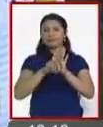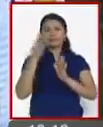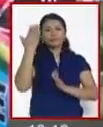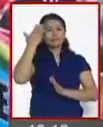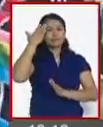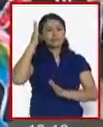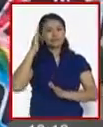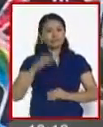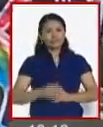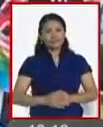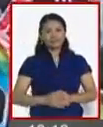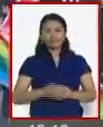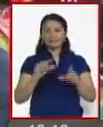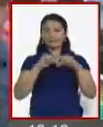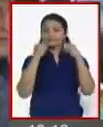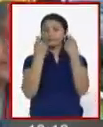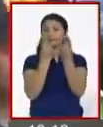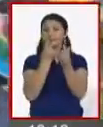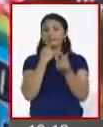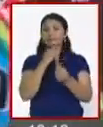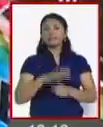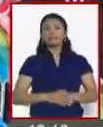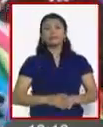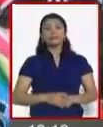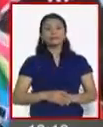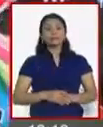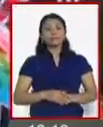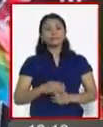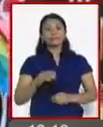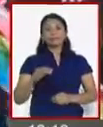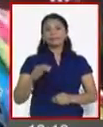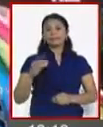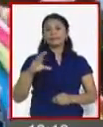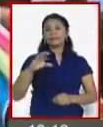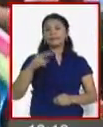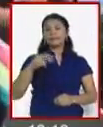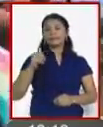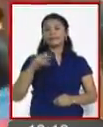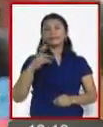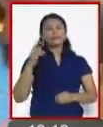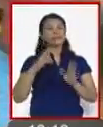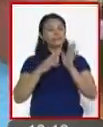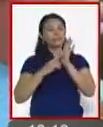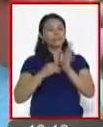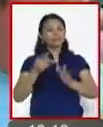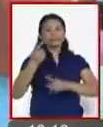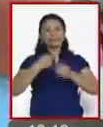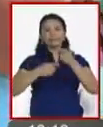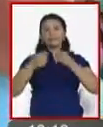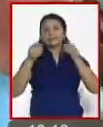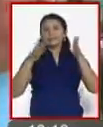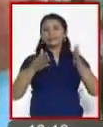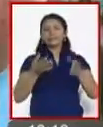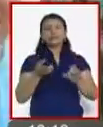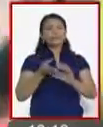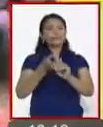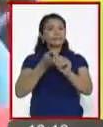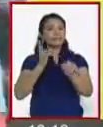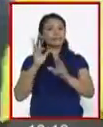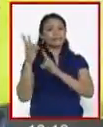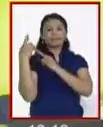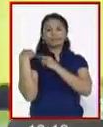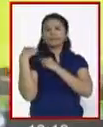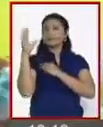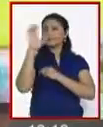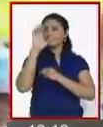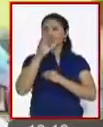nosotros no sabemos. El sector gremial alega que el concejal Jesús Caguana no debería creerse representante de los comerciantes y piden su renuncia al cargo, ya